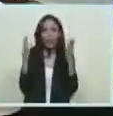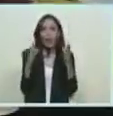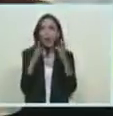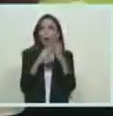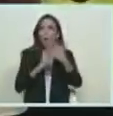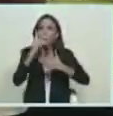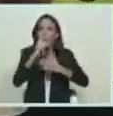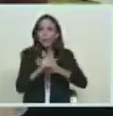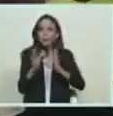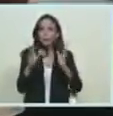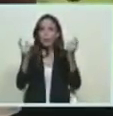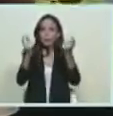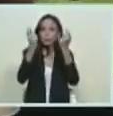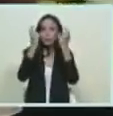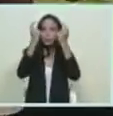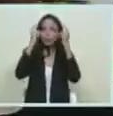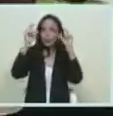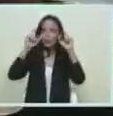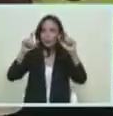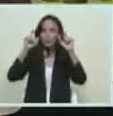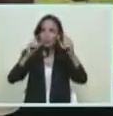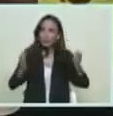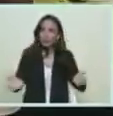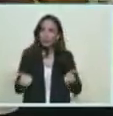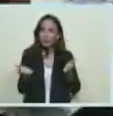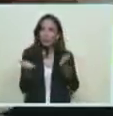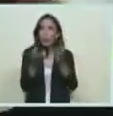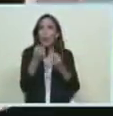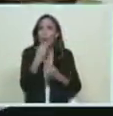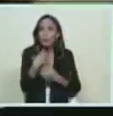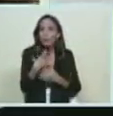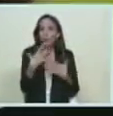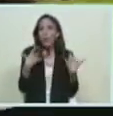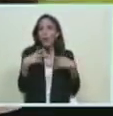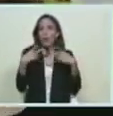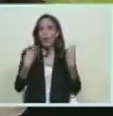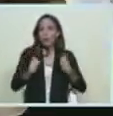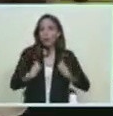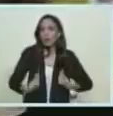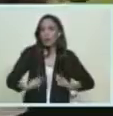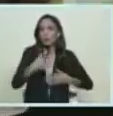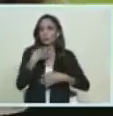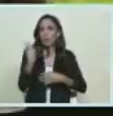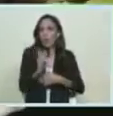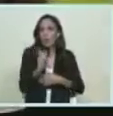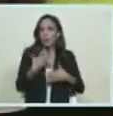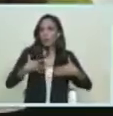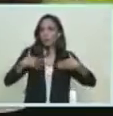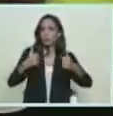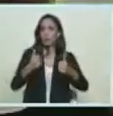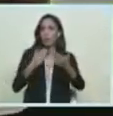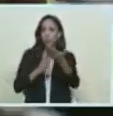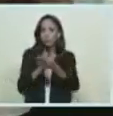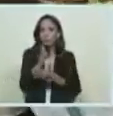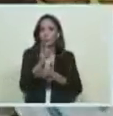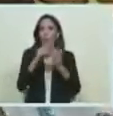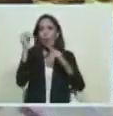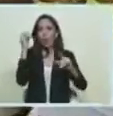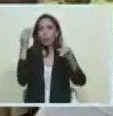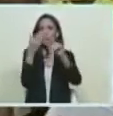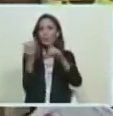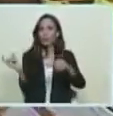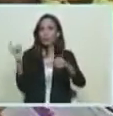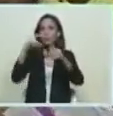joven para la prevención y promoción del buen vivir de nuestros jóvenes. Un plan enmarcado dentro del